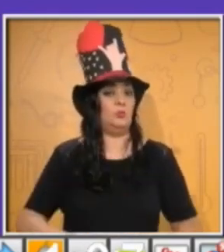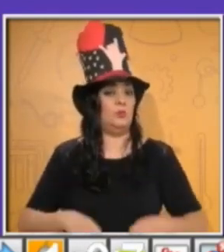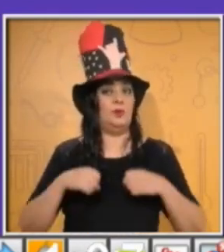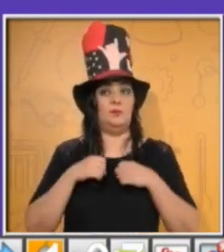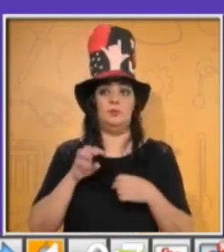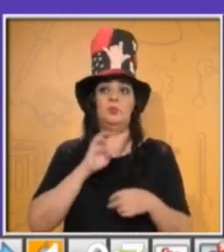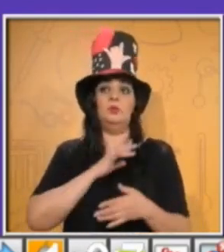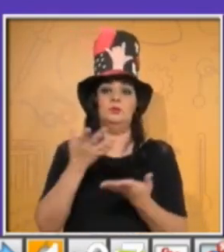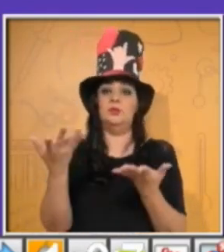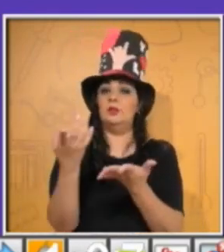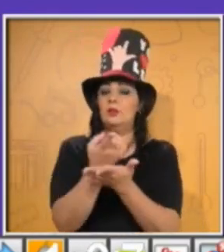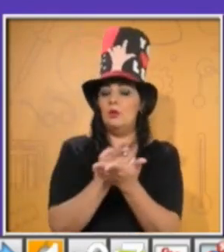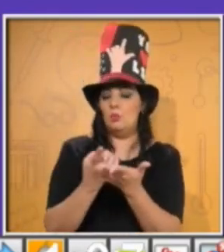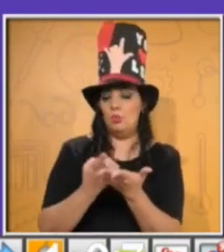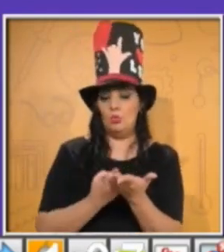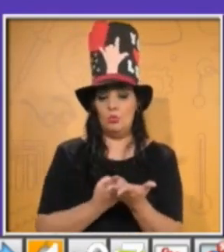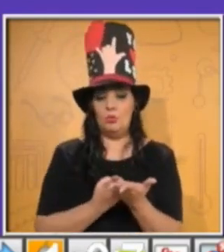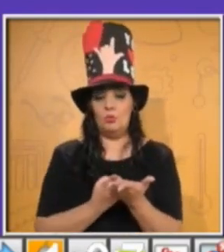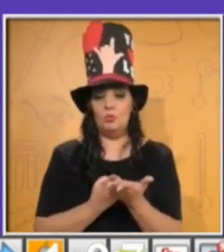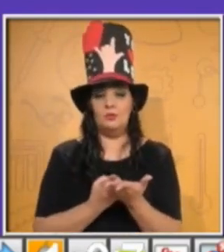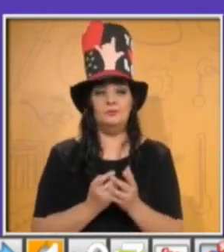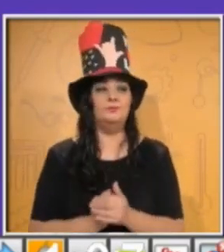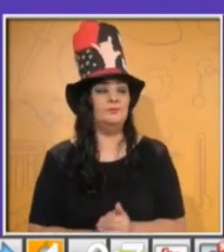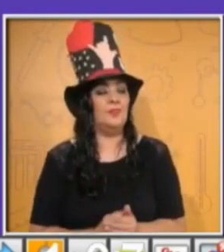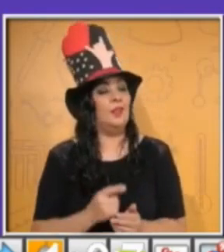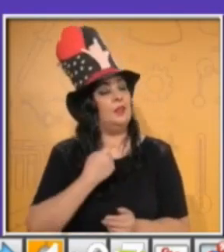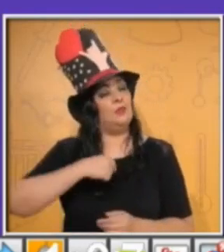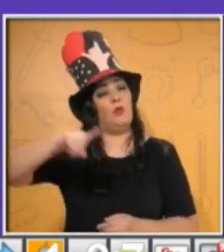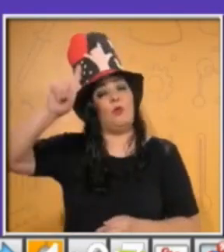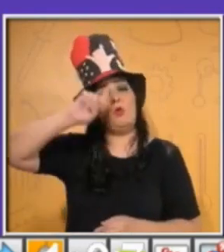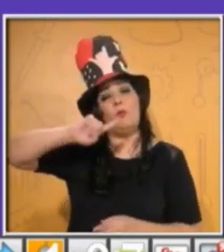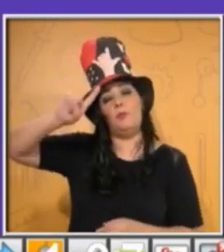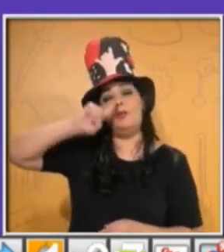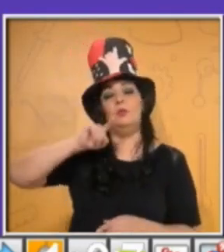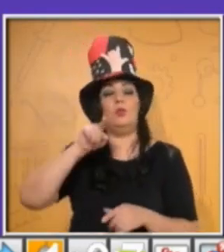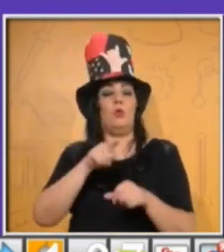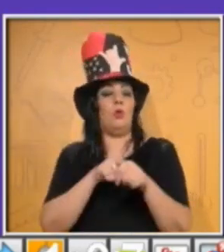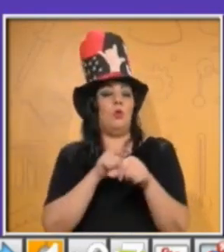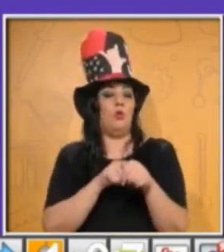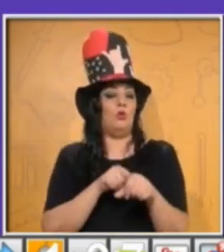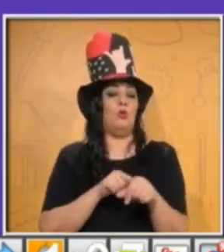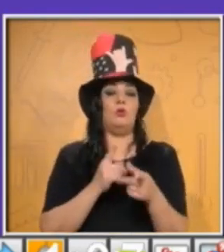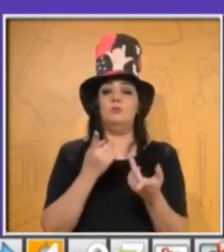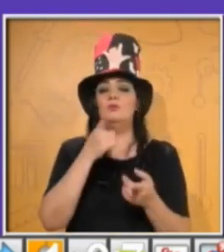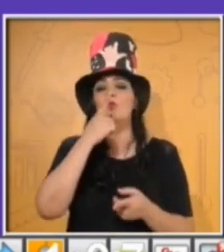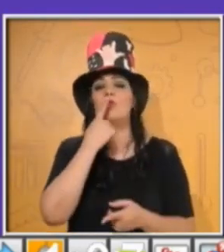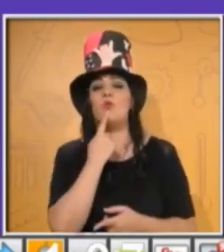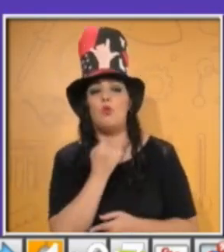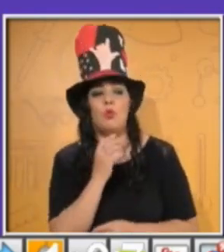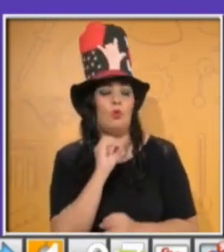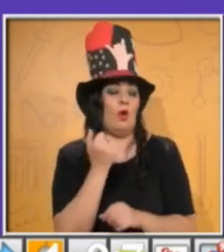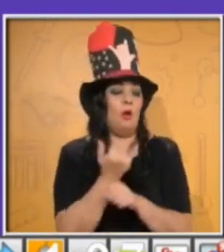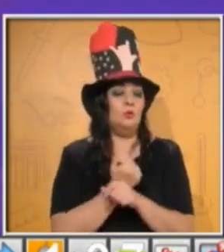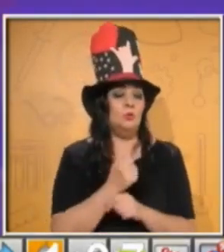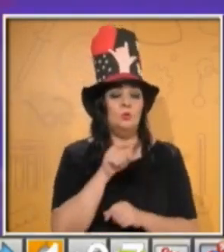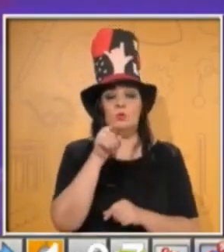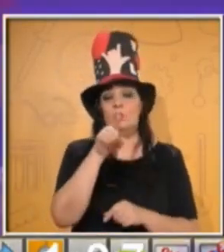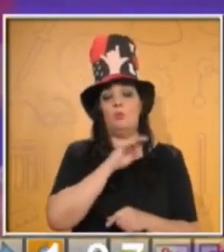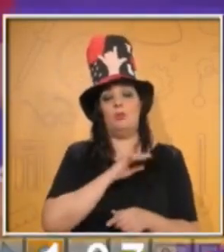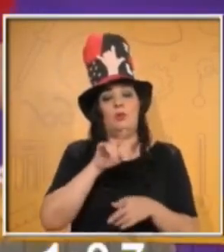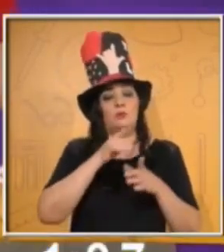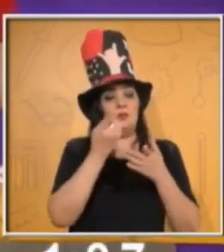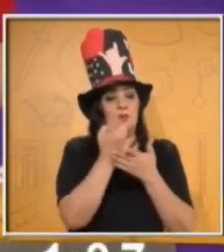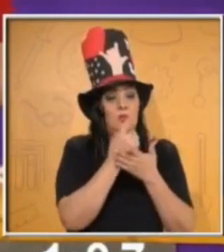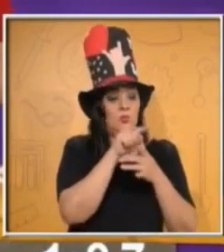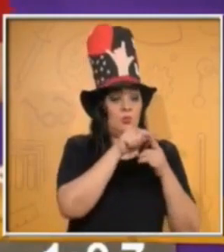¿sí? Una vez que lo hayan dibujado, entonces yo les recomiendo que con un color, ya sea rojo o ya sea azul, ustedes